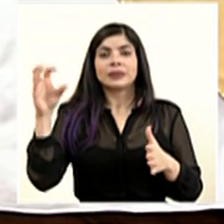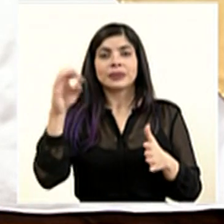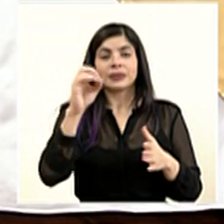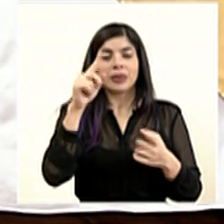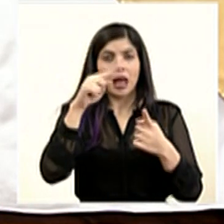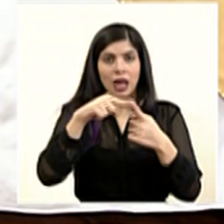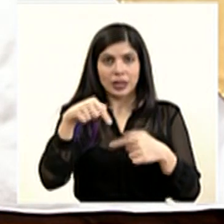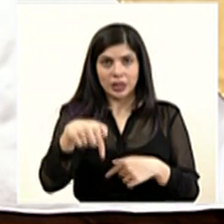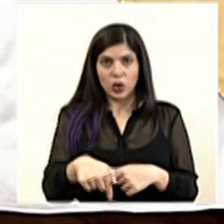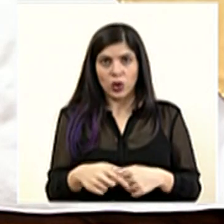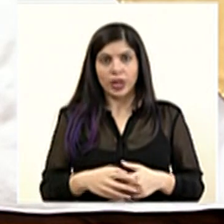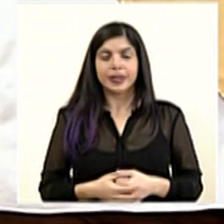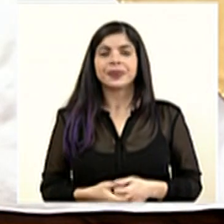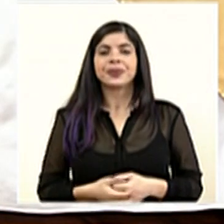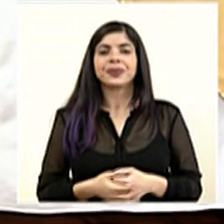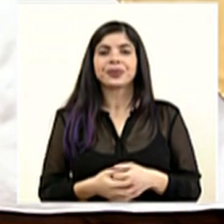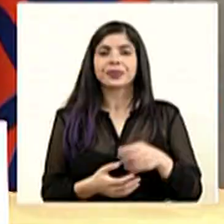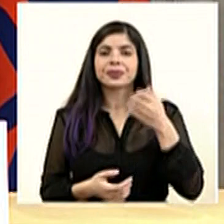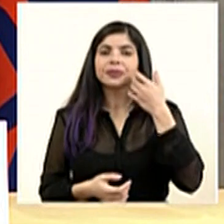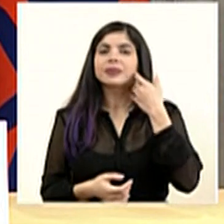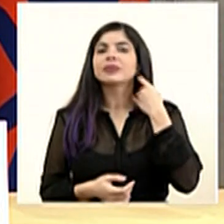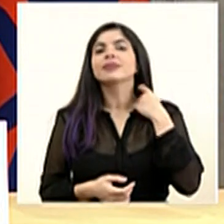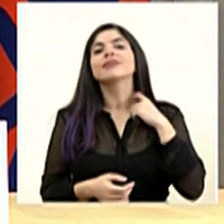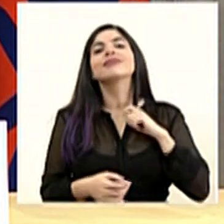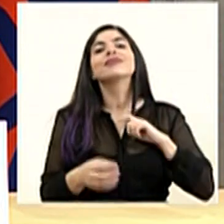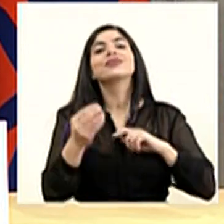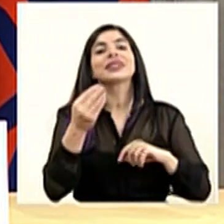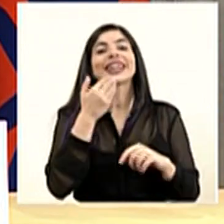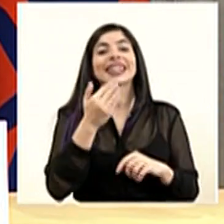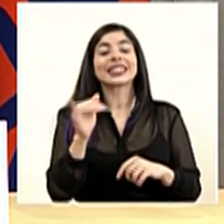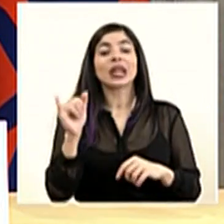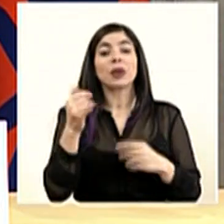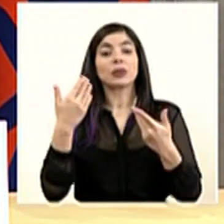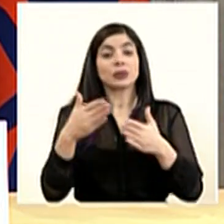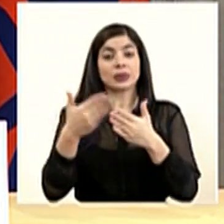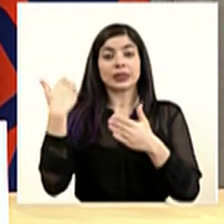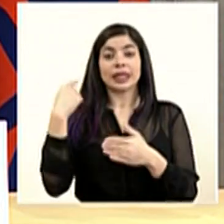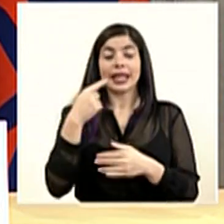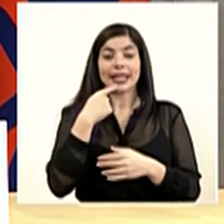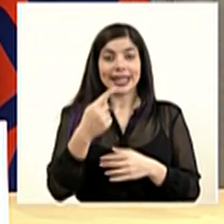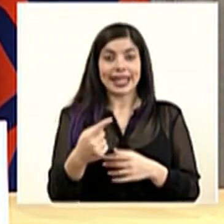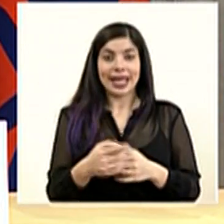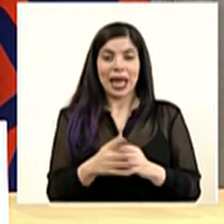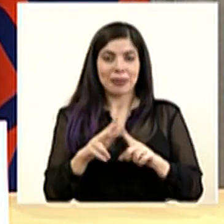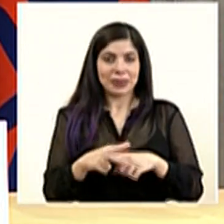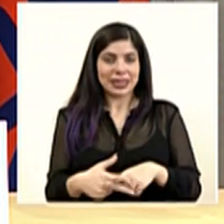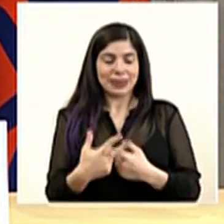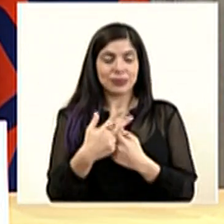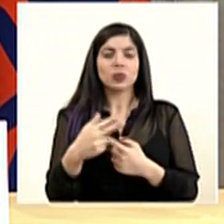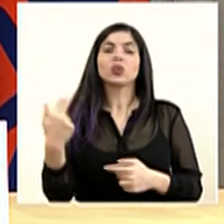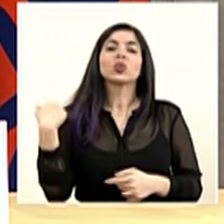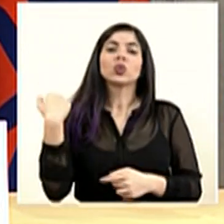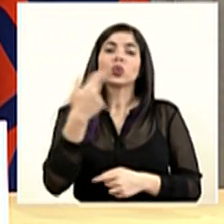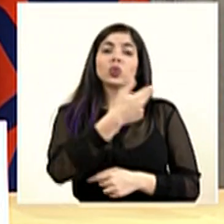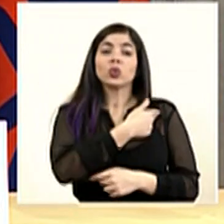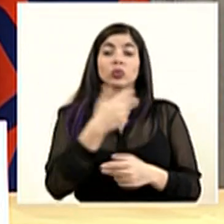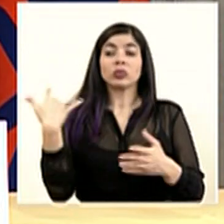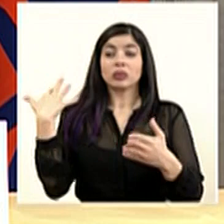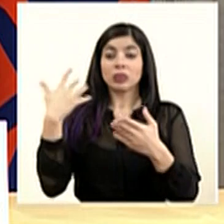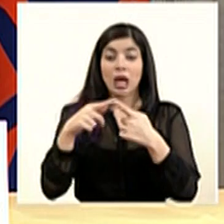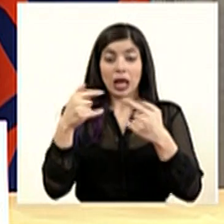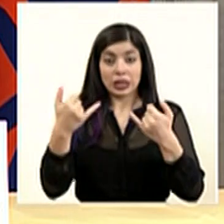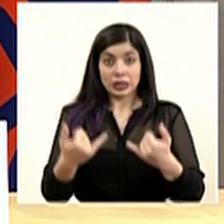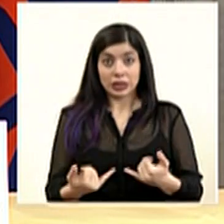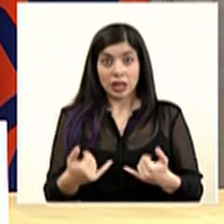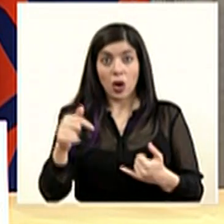hoy? Muchísimas gracias. Bueno, como mencioné al Al inicio, nosotros a hoy hemos